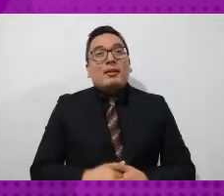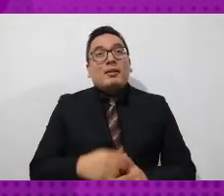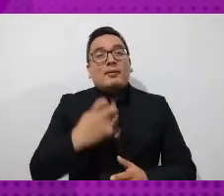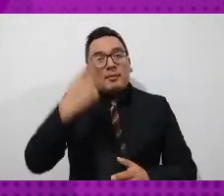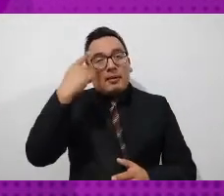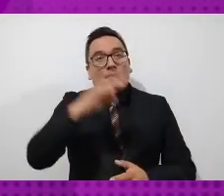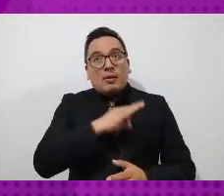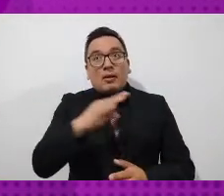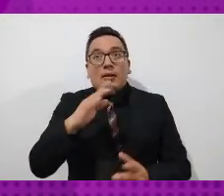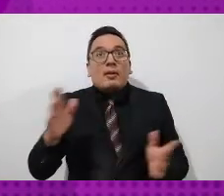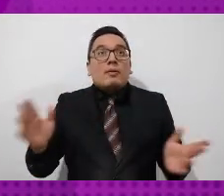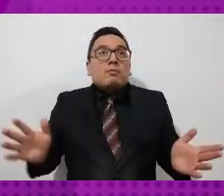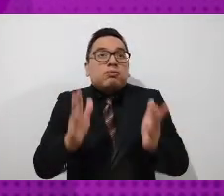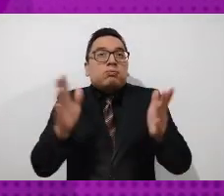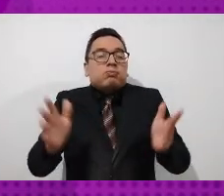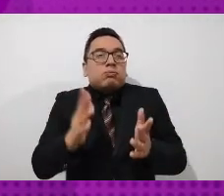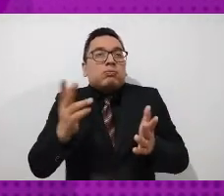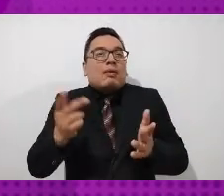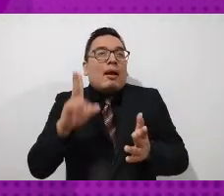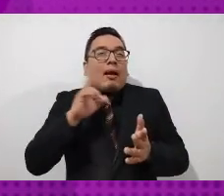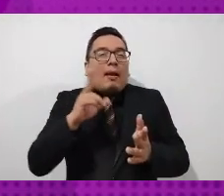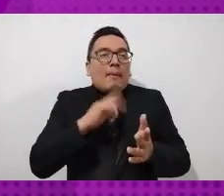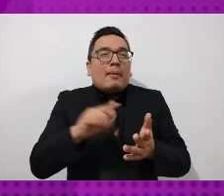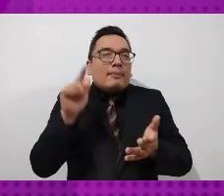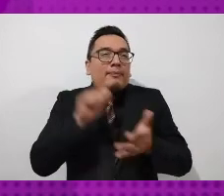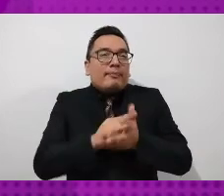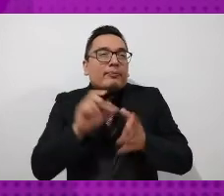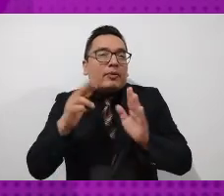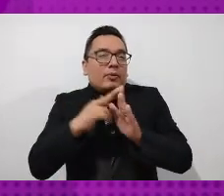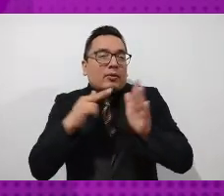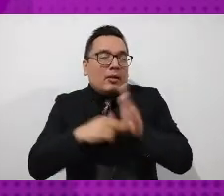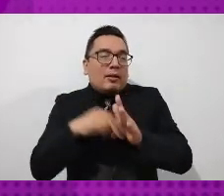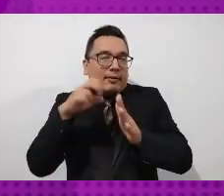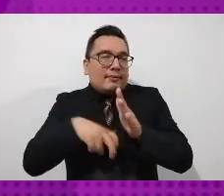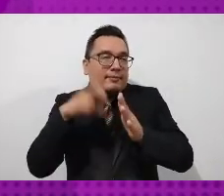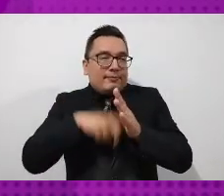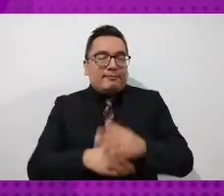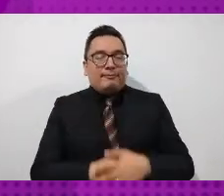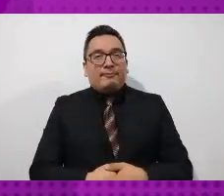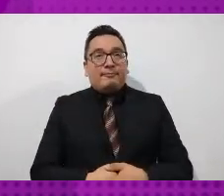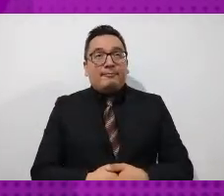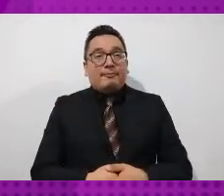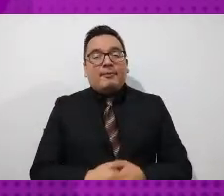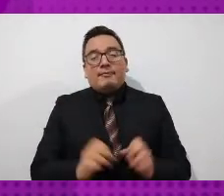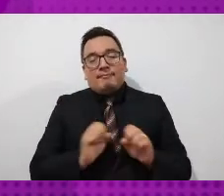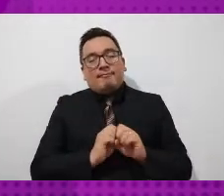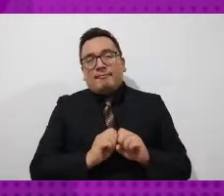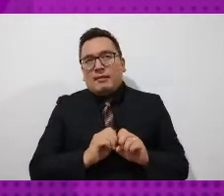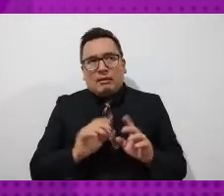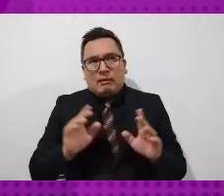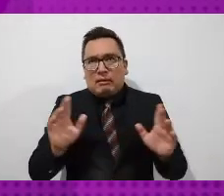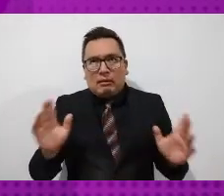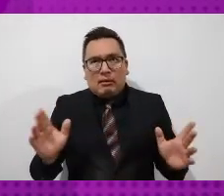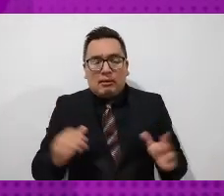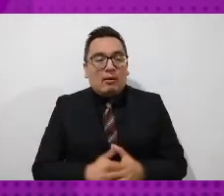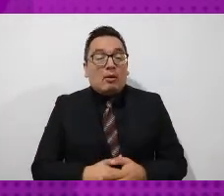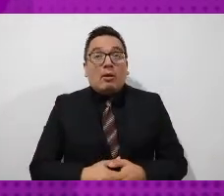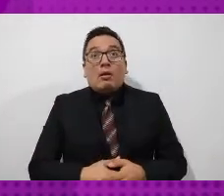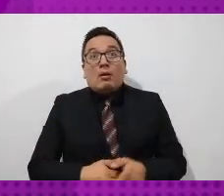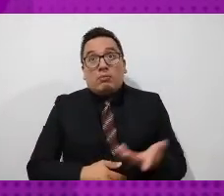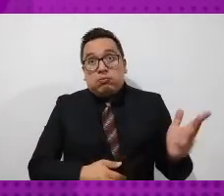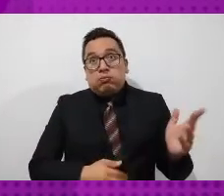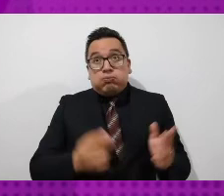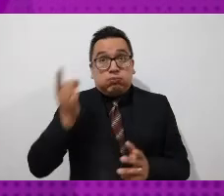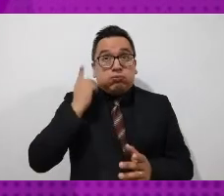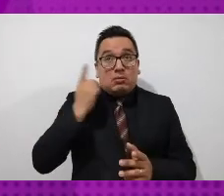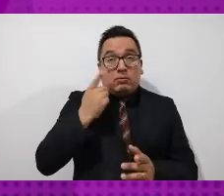que pueda impulsar aquellas reformas que crea necesarias y convenientes. Obviamente el trabajo de las y los